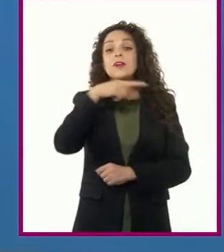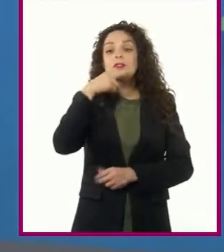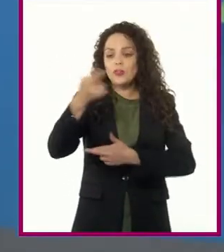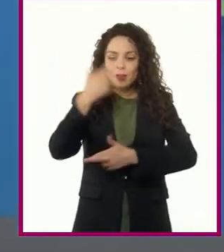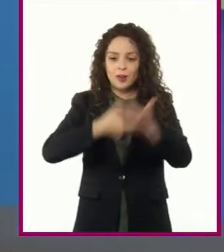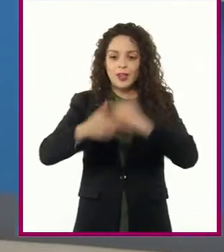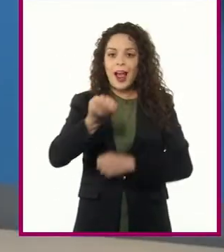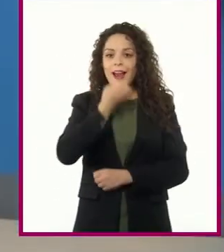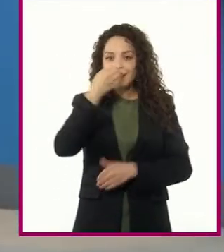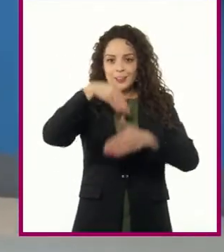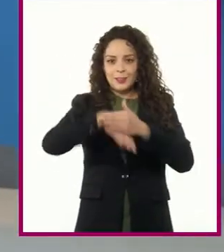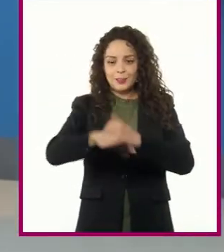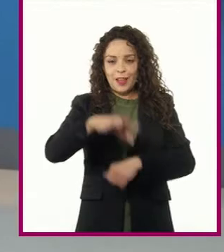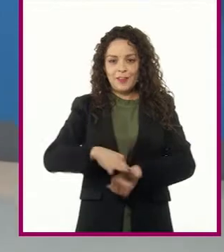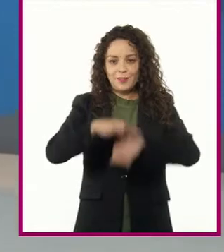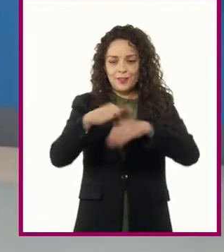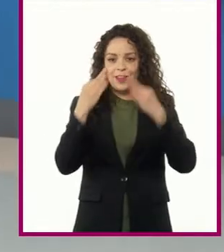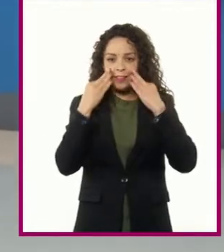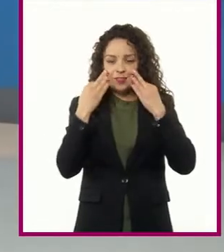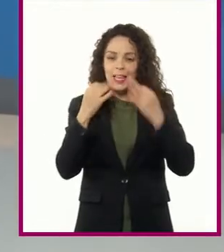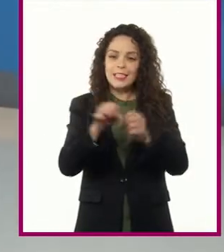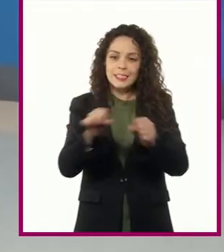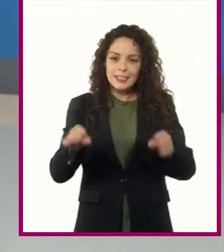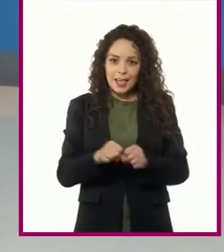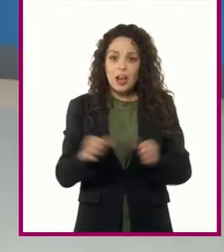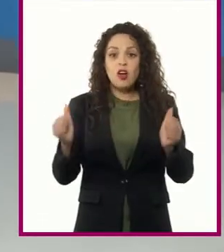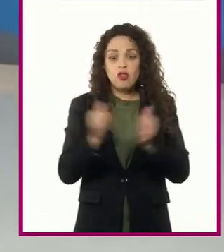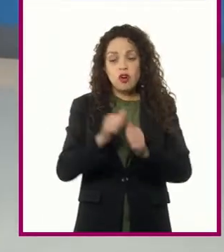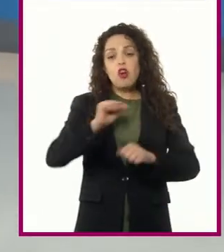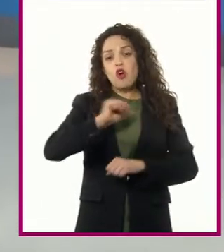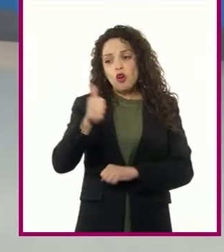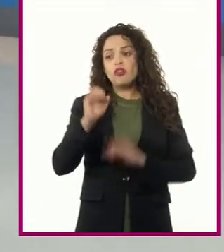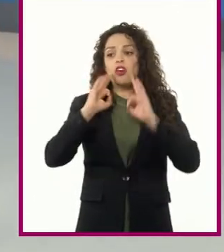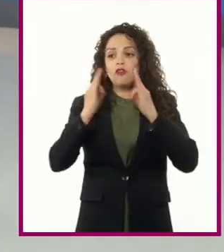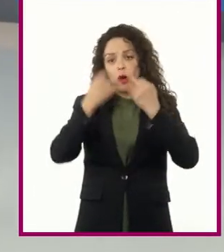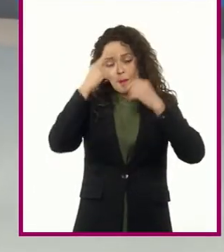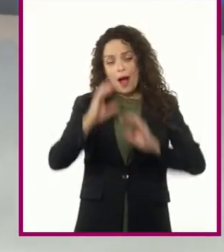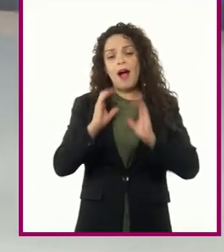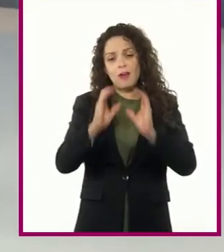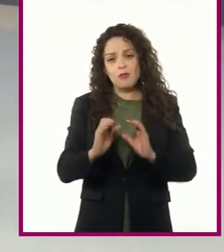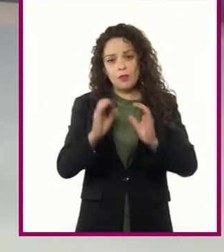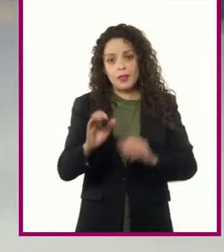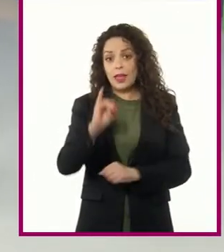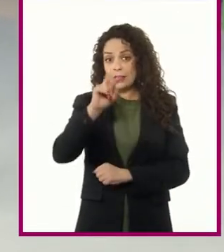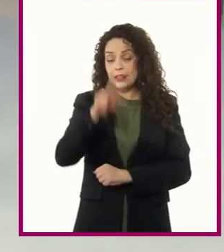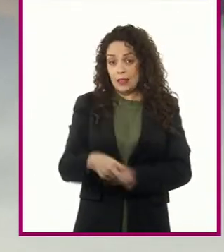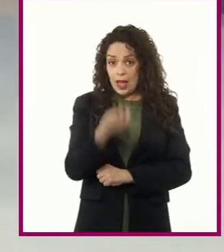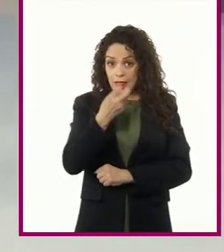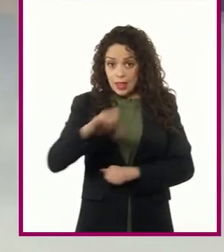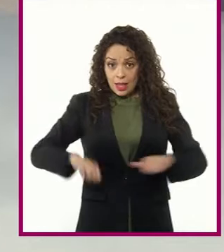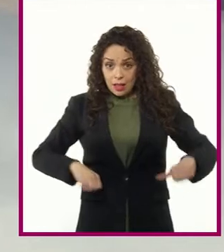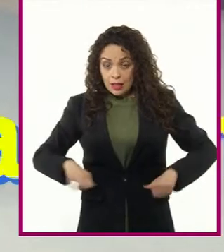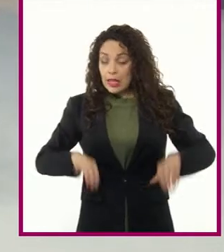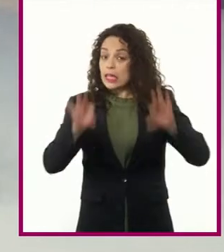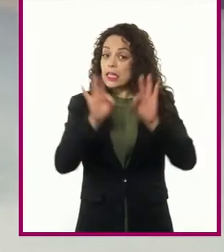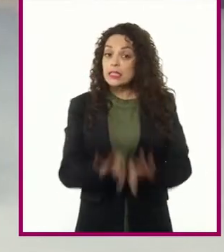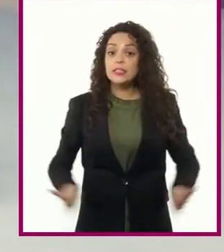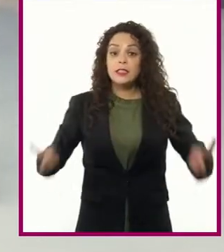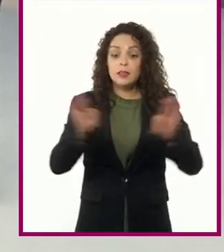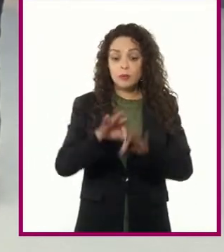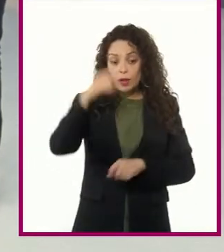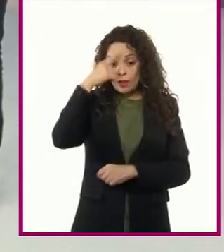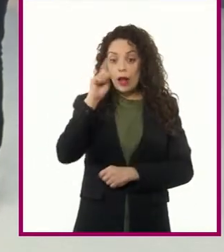regreso, con ciertas medidas y con nuevos bríos. Y sí, como lo mencionas, esas acciones son parte importante de